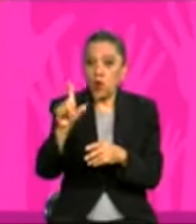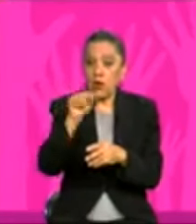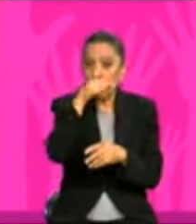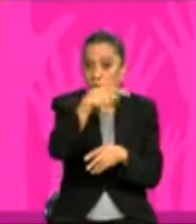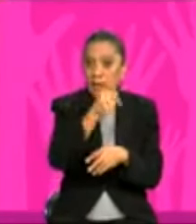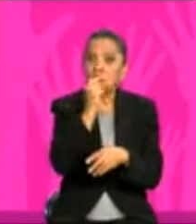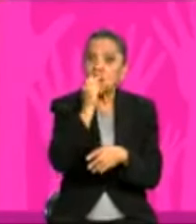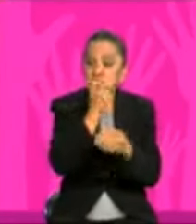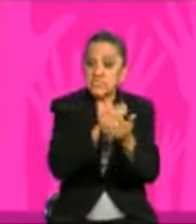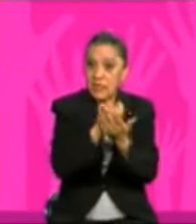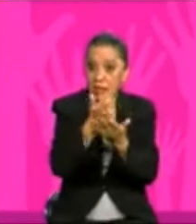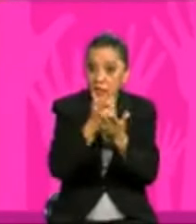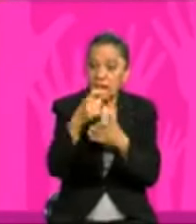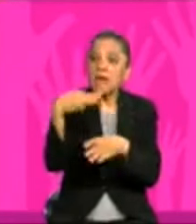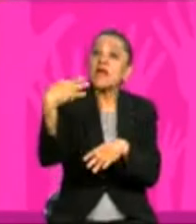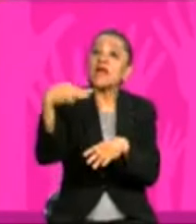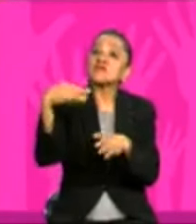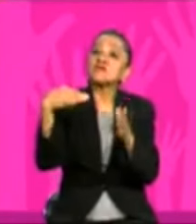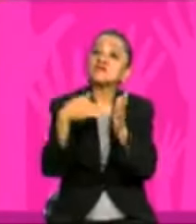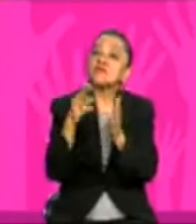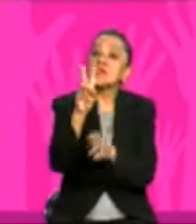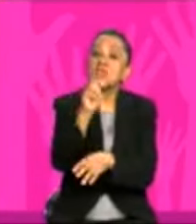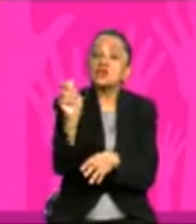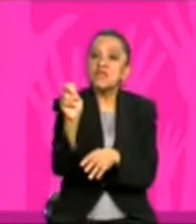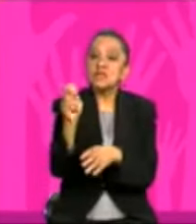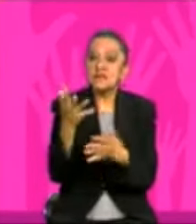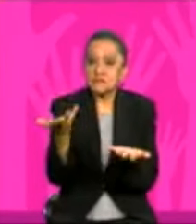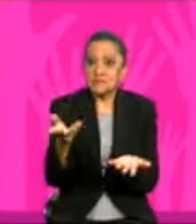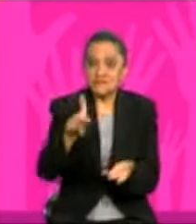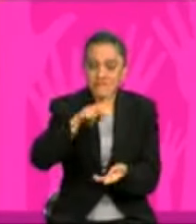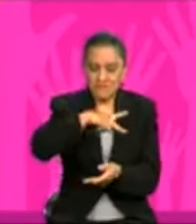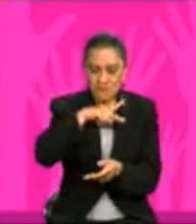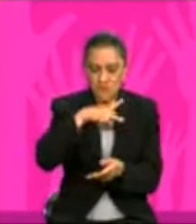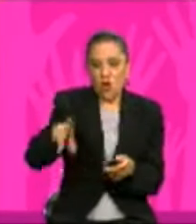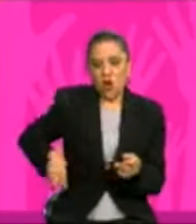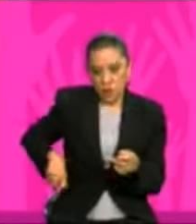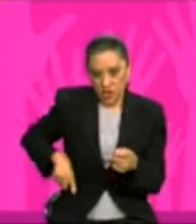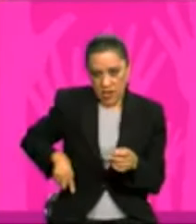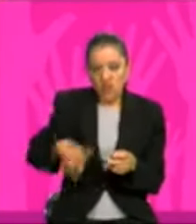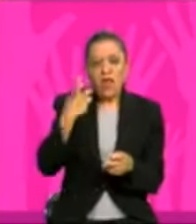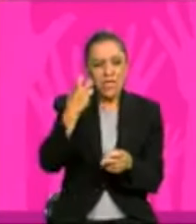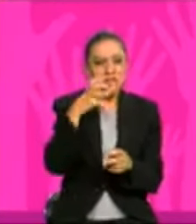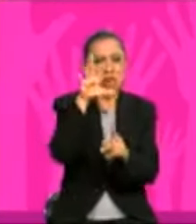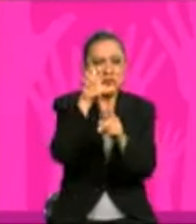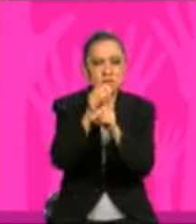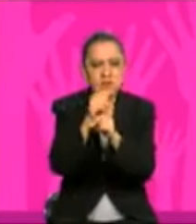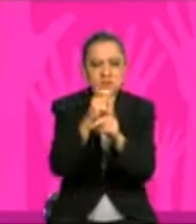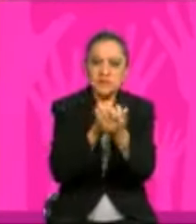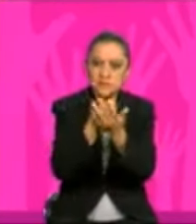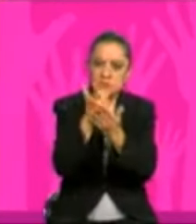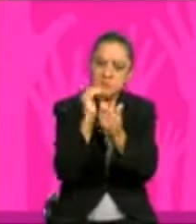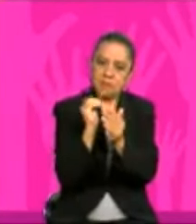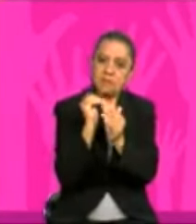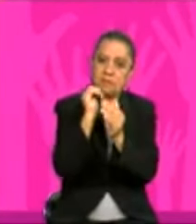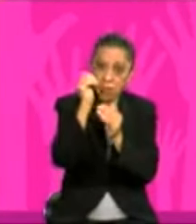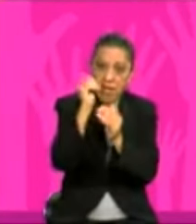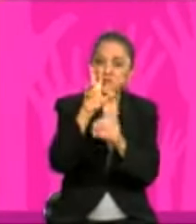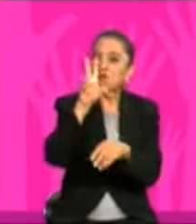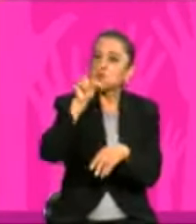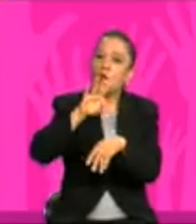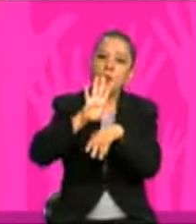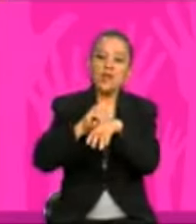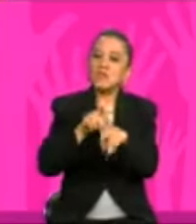en un promedio 14.200 pesos. En mi gobierno esto lo vamos a lograr. No vamos a permitir que